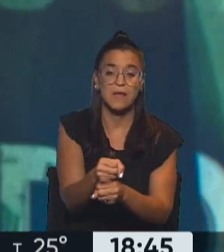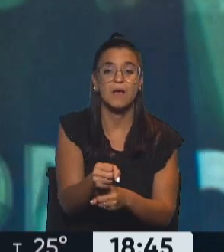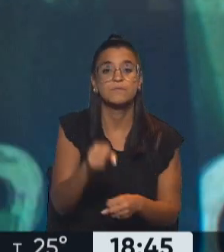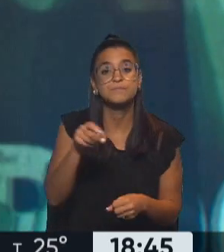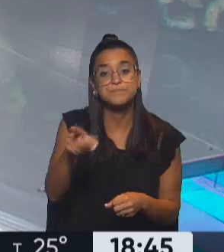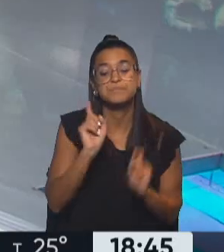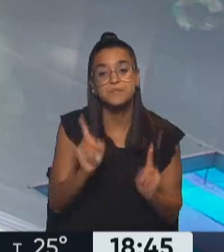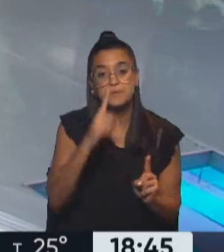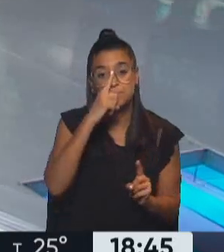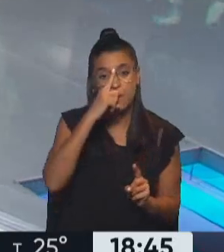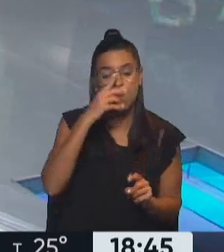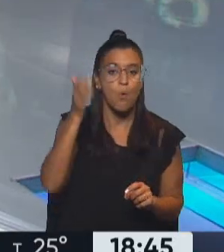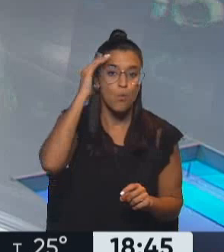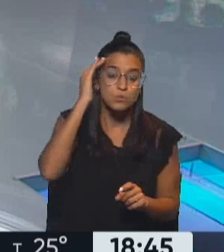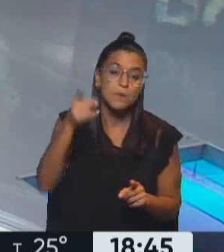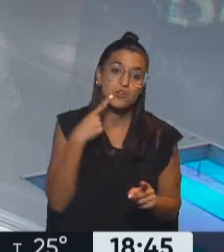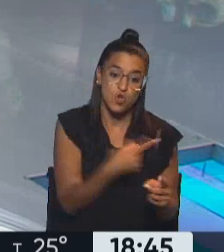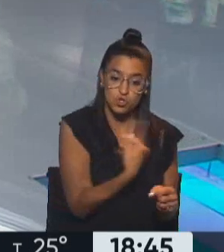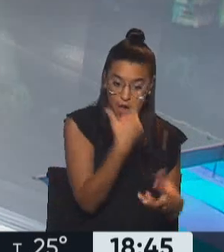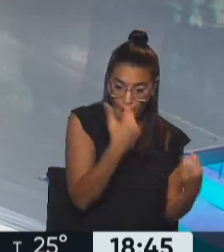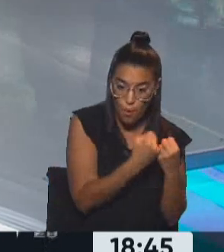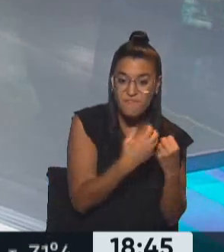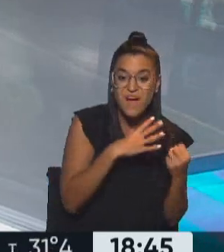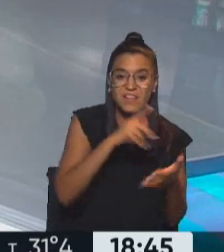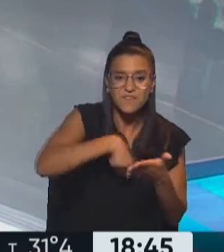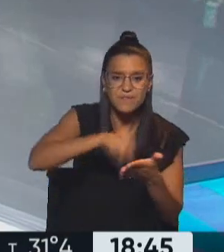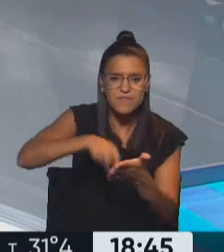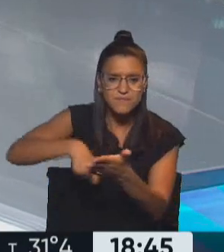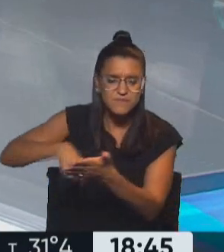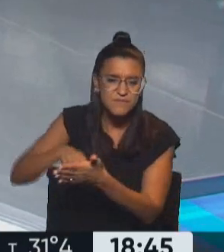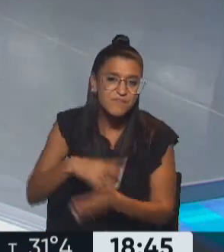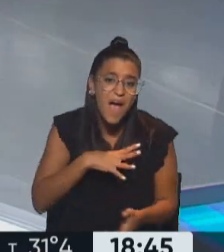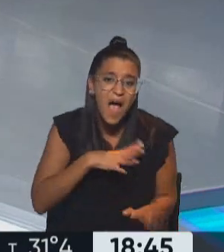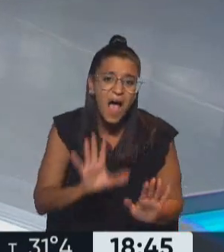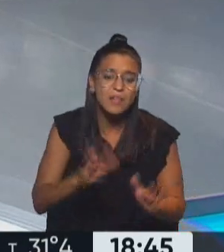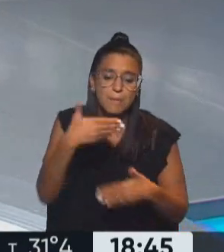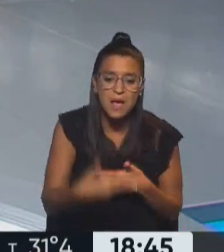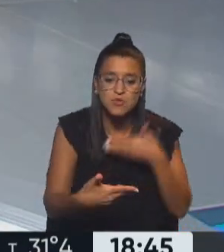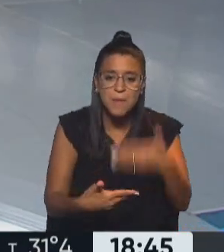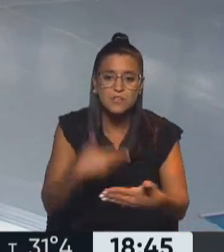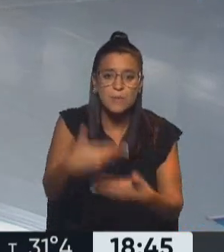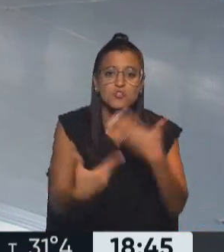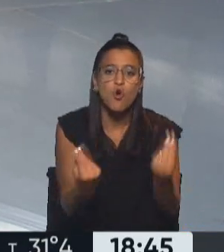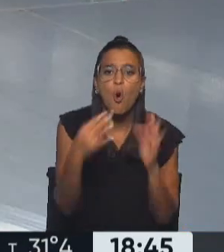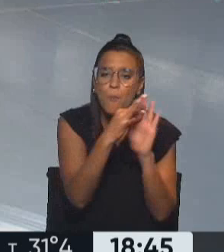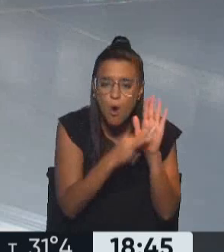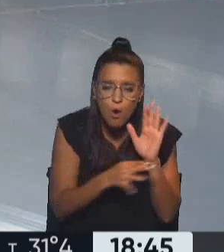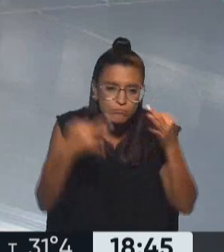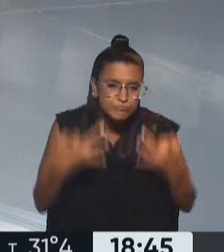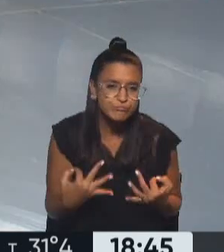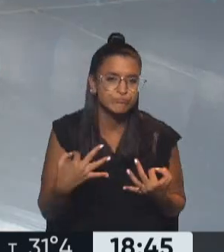aparezca esto que decía Martín Guzmán, que bueno, hicimos un preacuerdo, ahora falta firmar todos los memorandos, es decir, todo el paso a paso de cómo es la letra